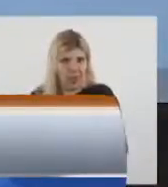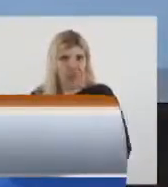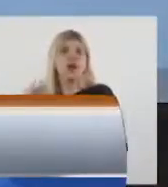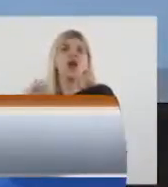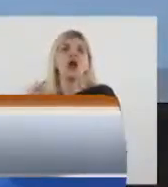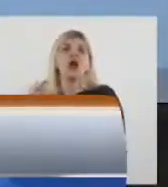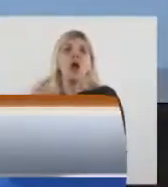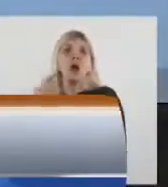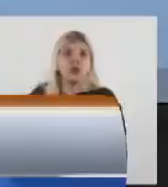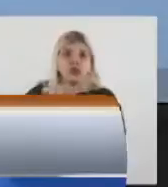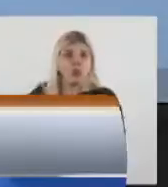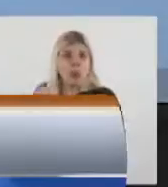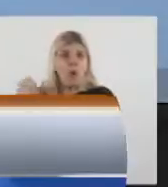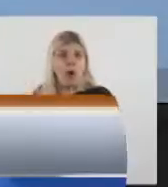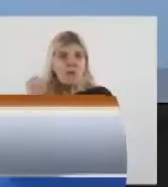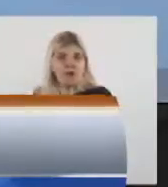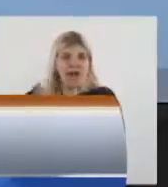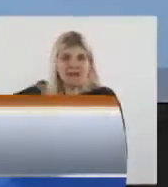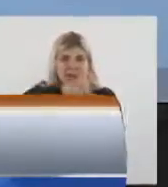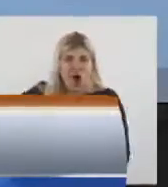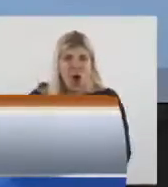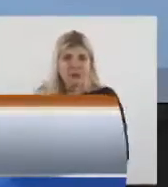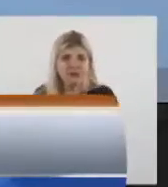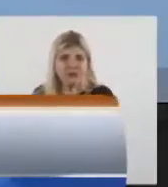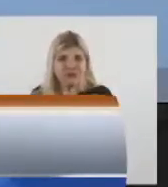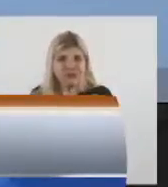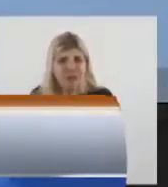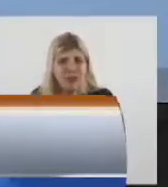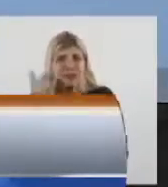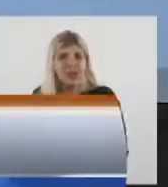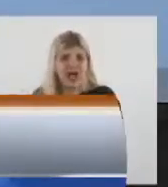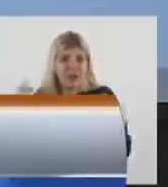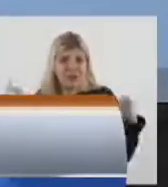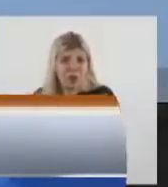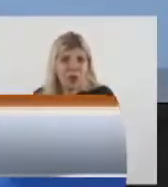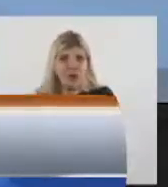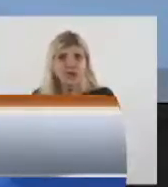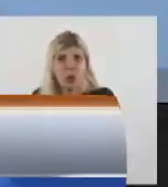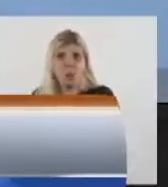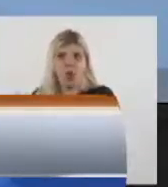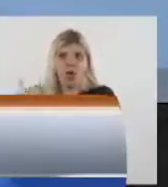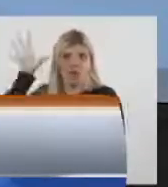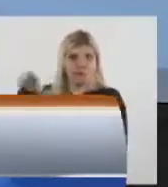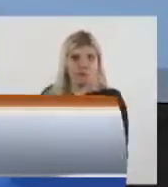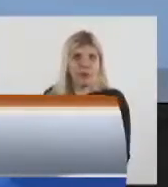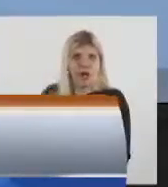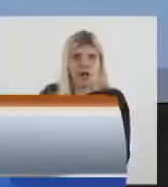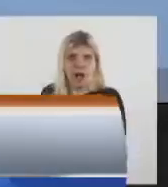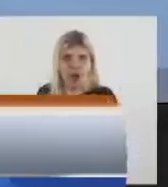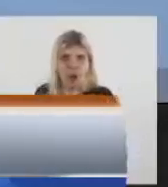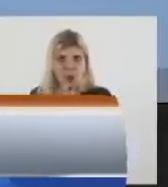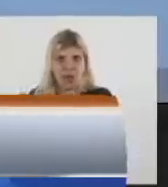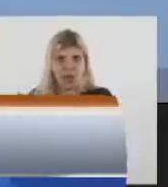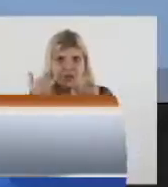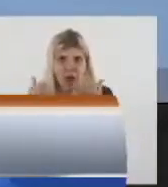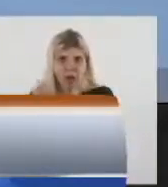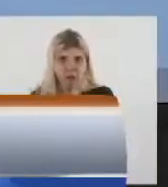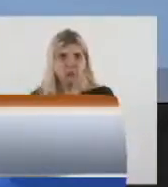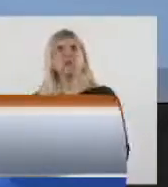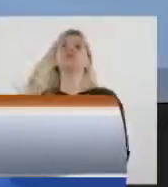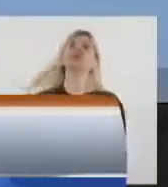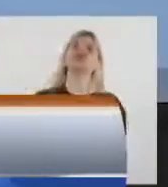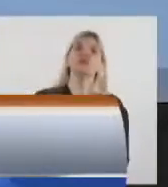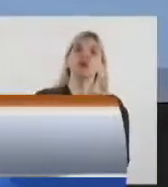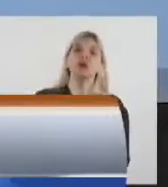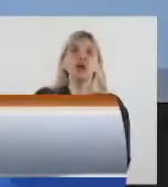importante lo que hemos logrado en lo que que podemos contar quiero hacer especial hincapié